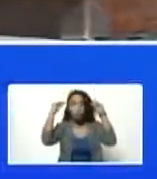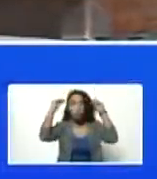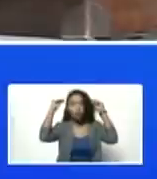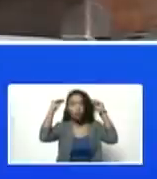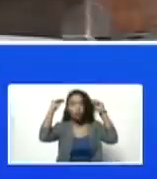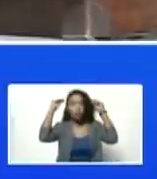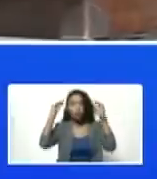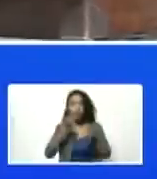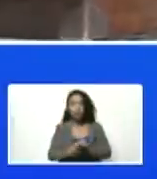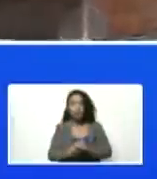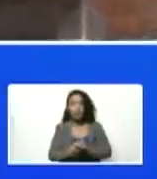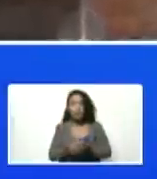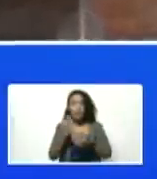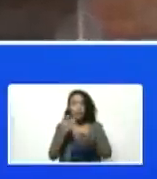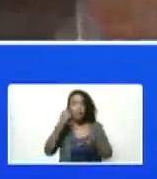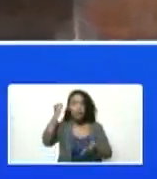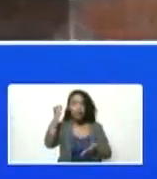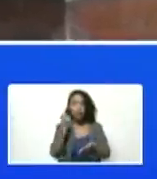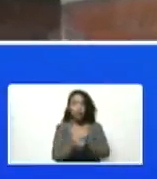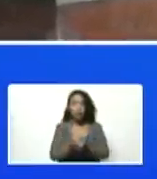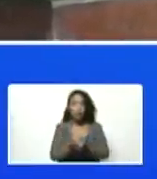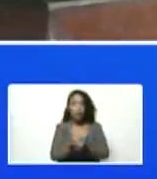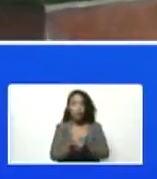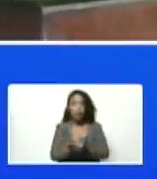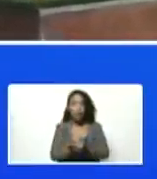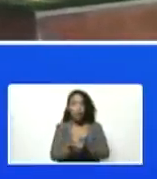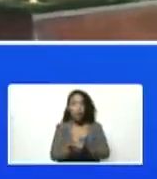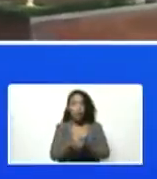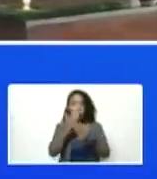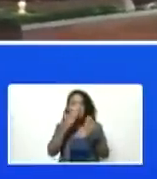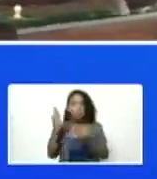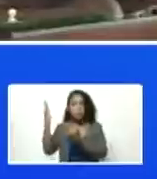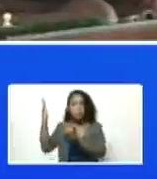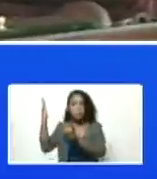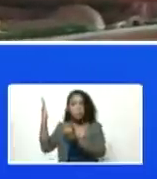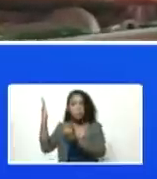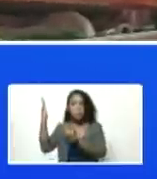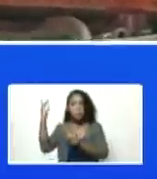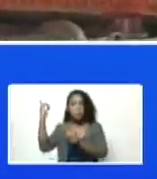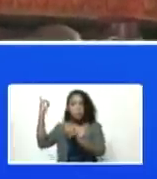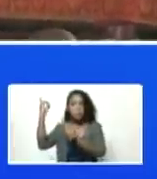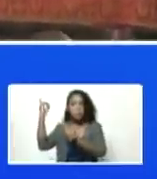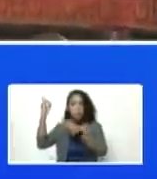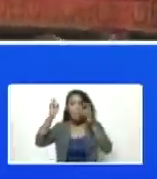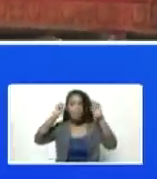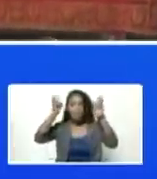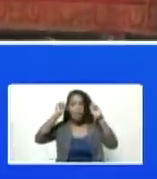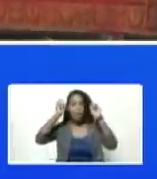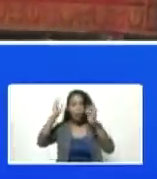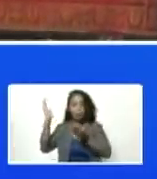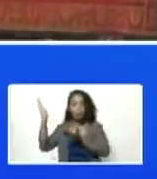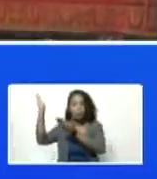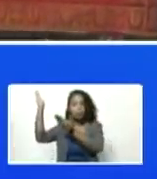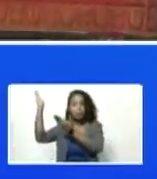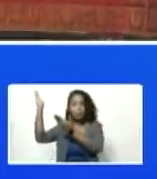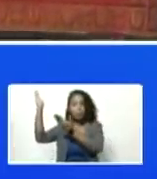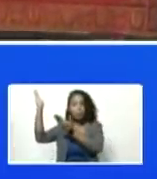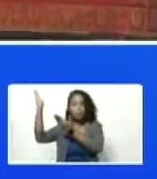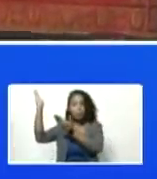Aquí está, Manufactura General, Royal, Versalles,